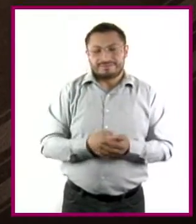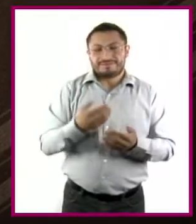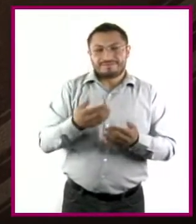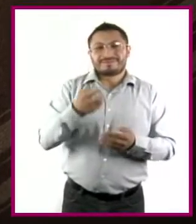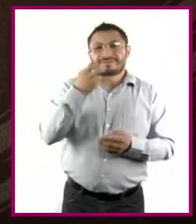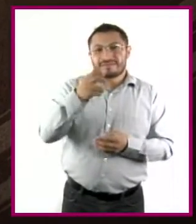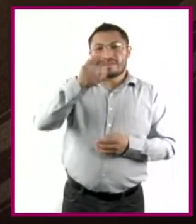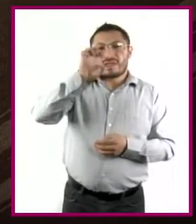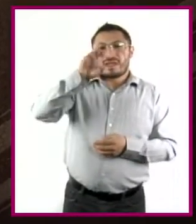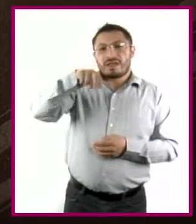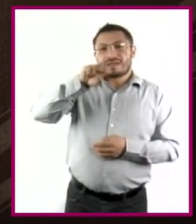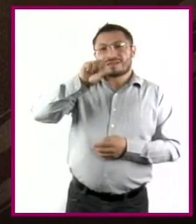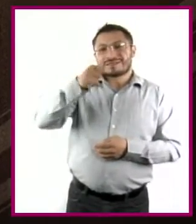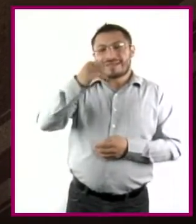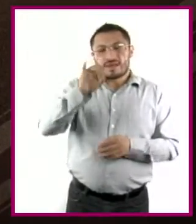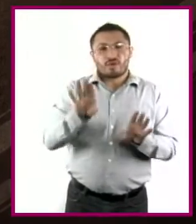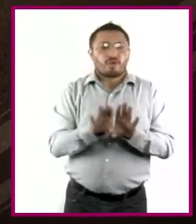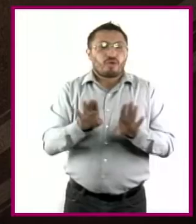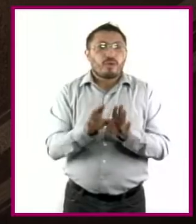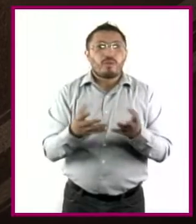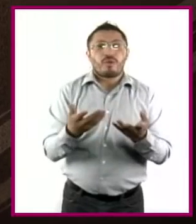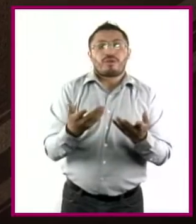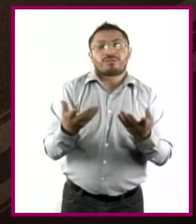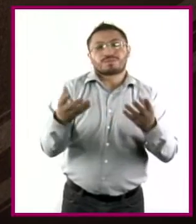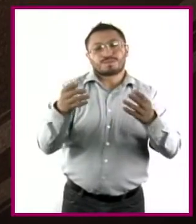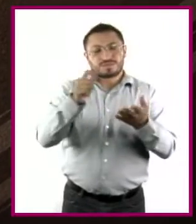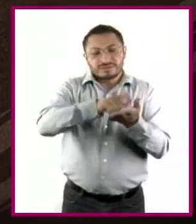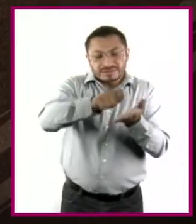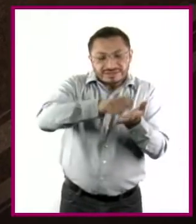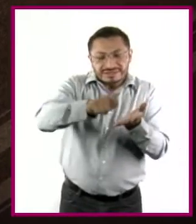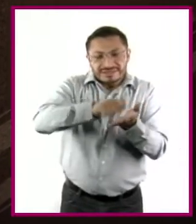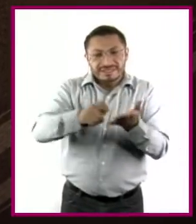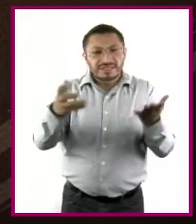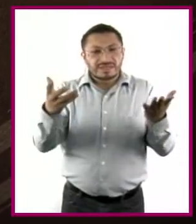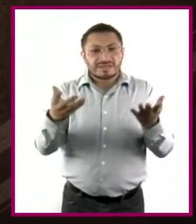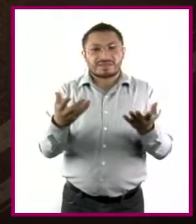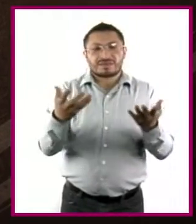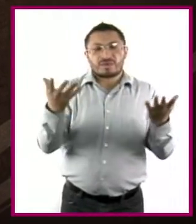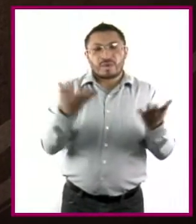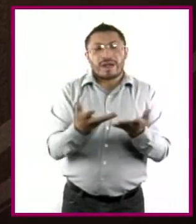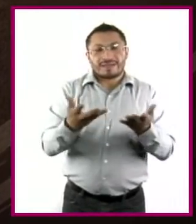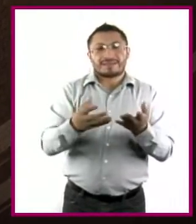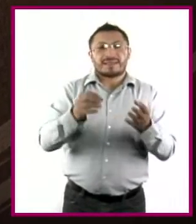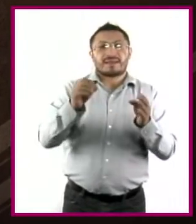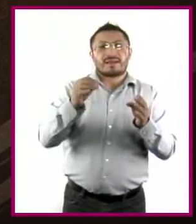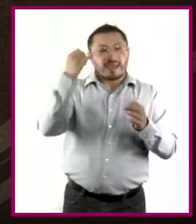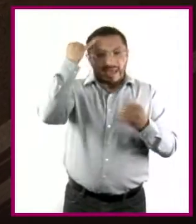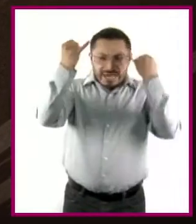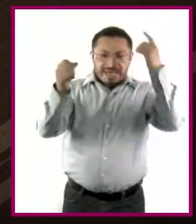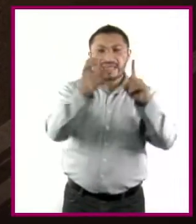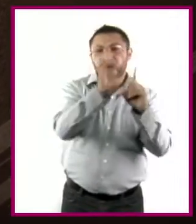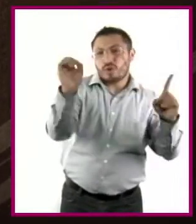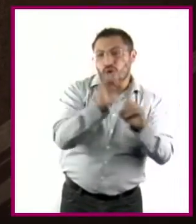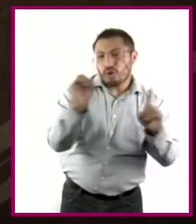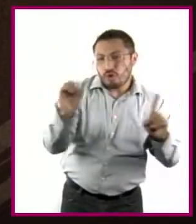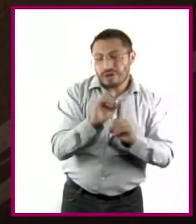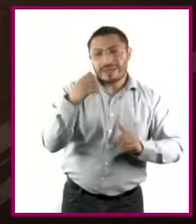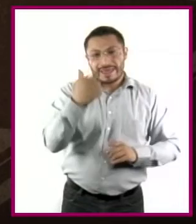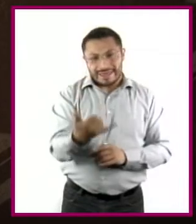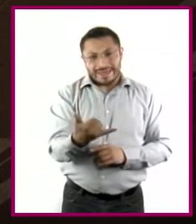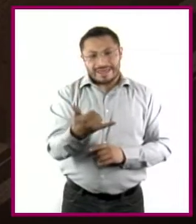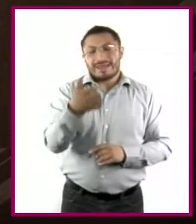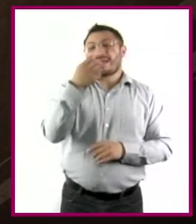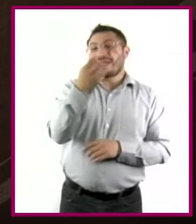más bien argumentativo, lo que significa que estos textos se construyen de manera lógica, y esta es una de las ramas más antiguas de la